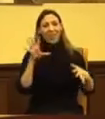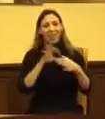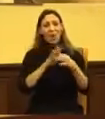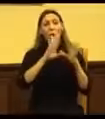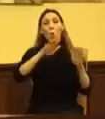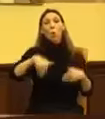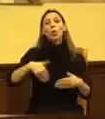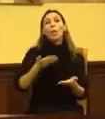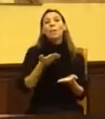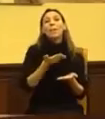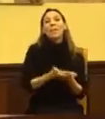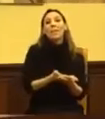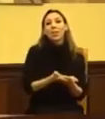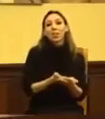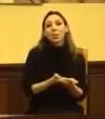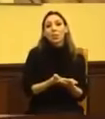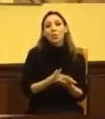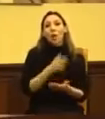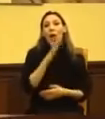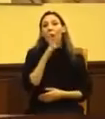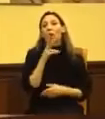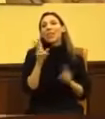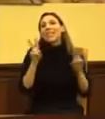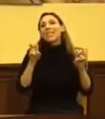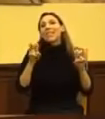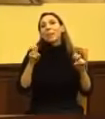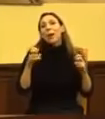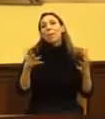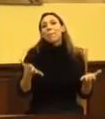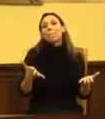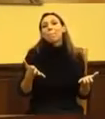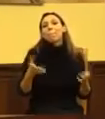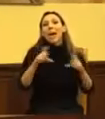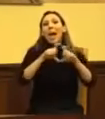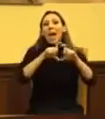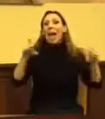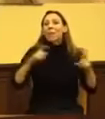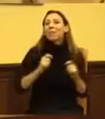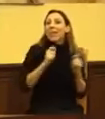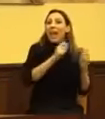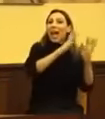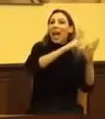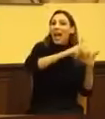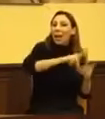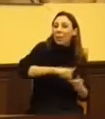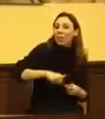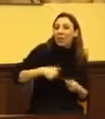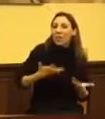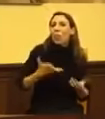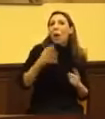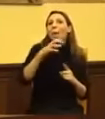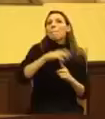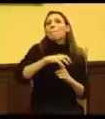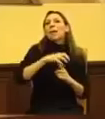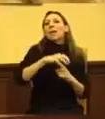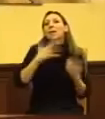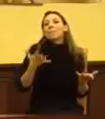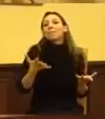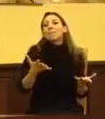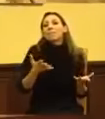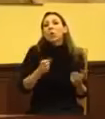Y ahora la cuestión es que no se le facilitó a la empresa un inventario numérico diciendo parque, banco